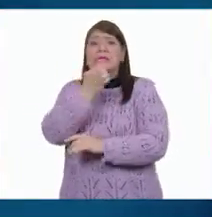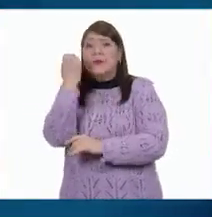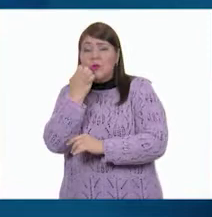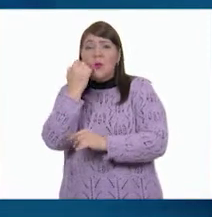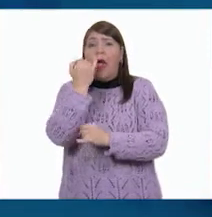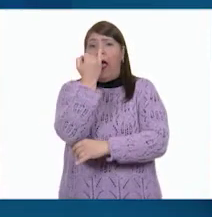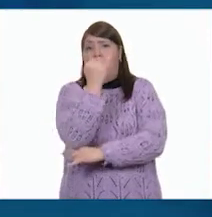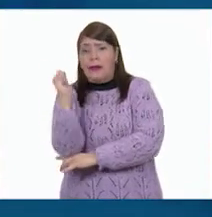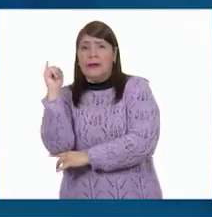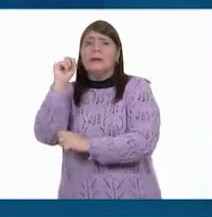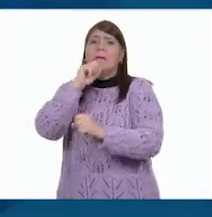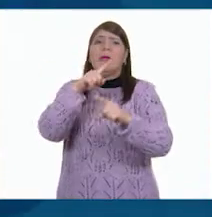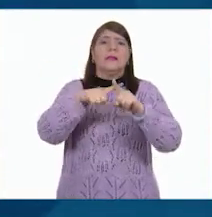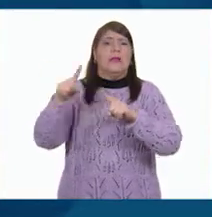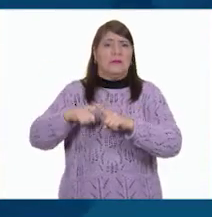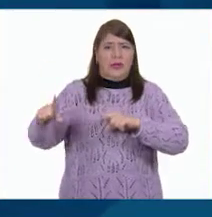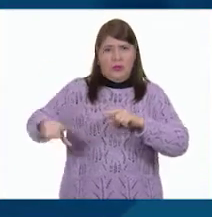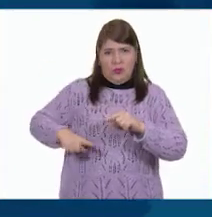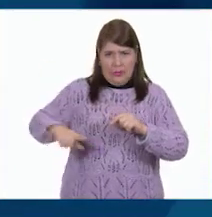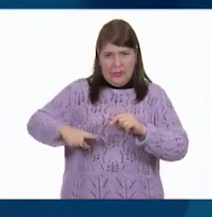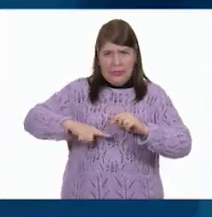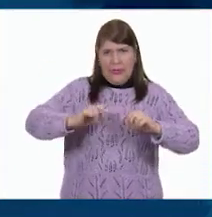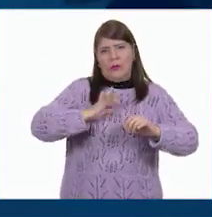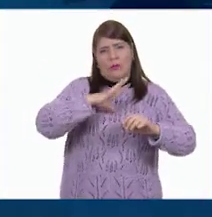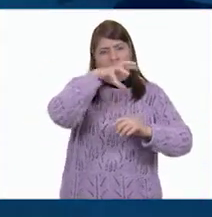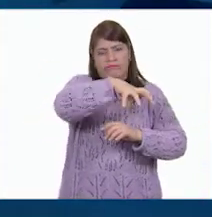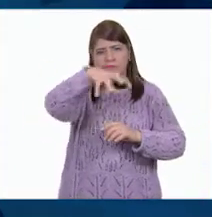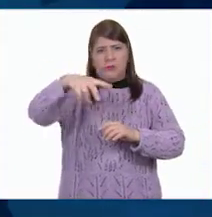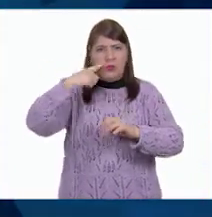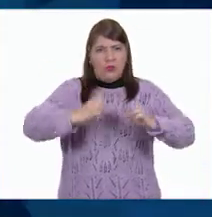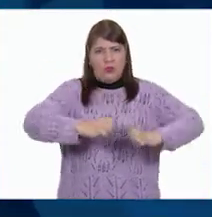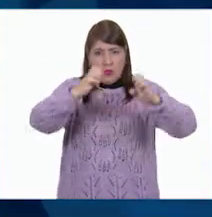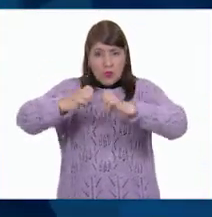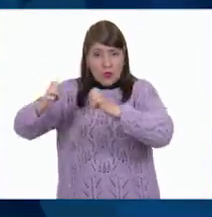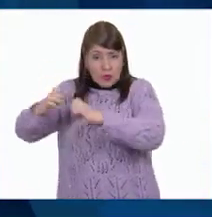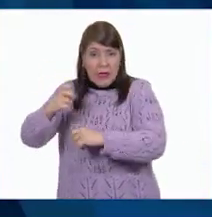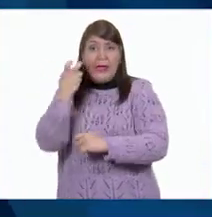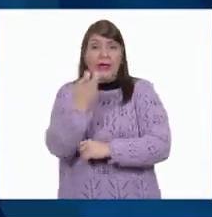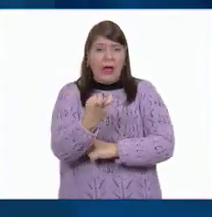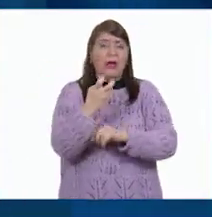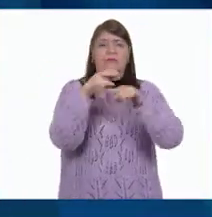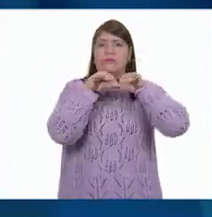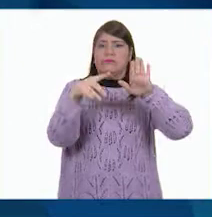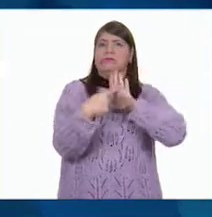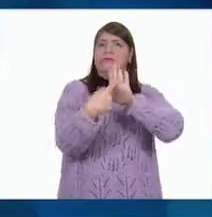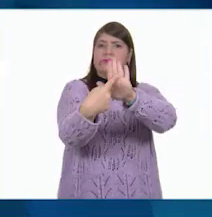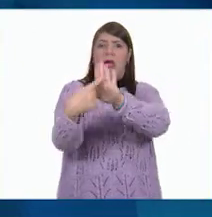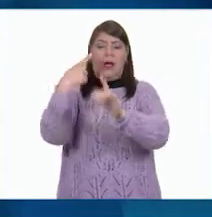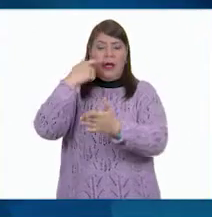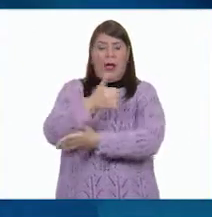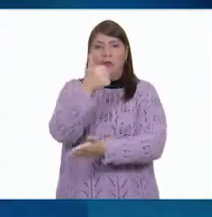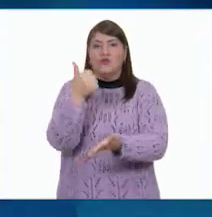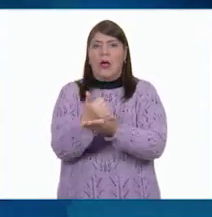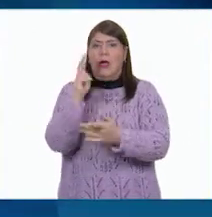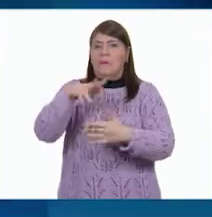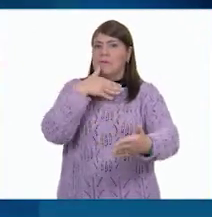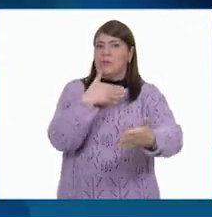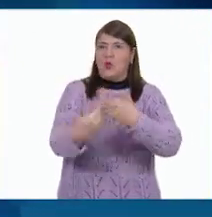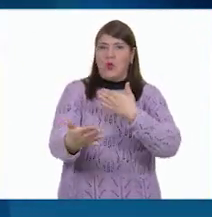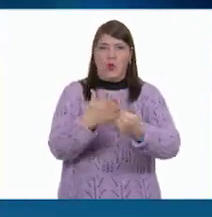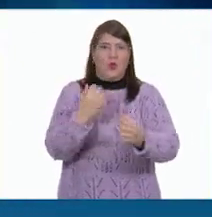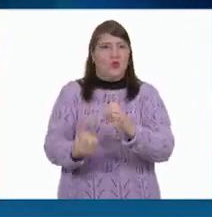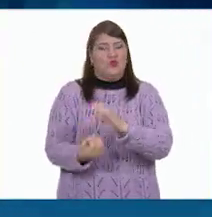y sedes gubernamentales. Todas ellas proyectaban al mundo la imagen de una capital moderna y